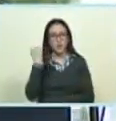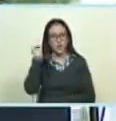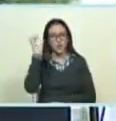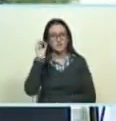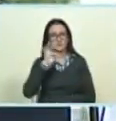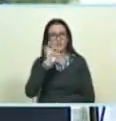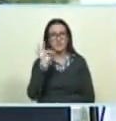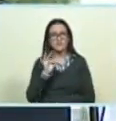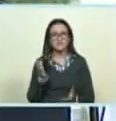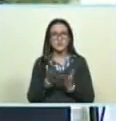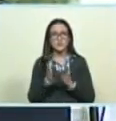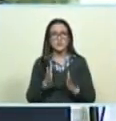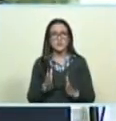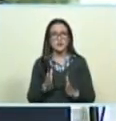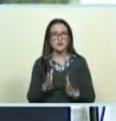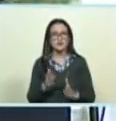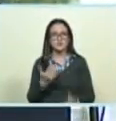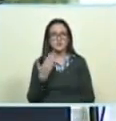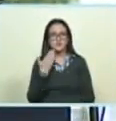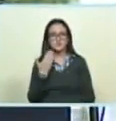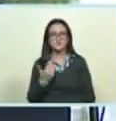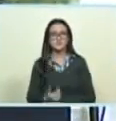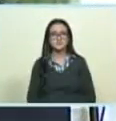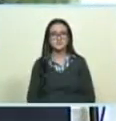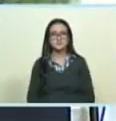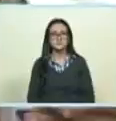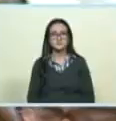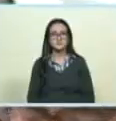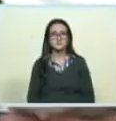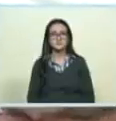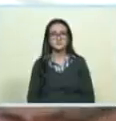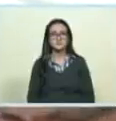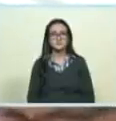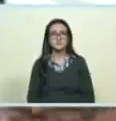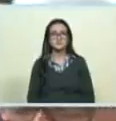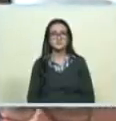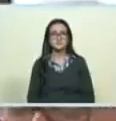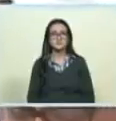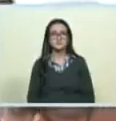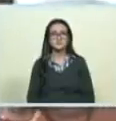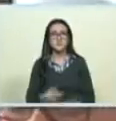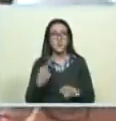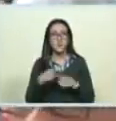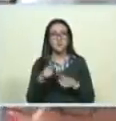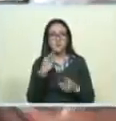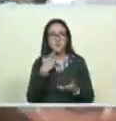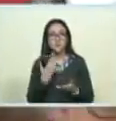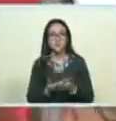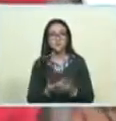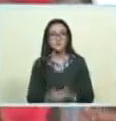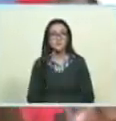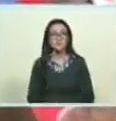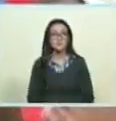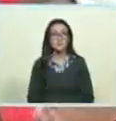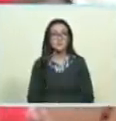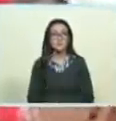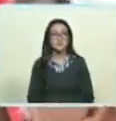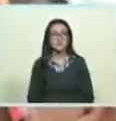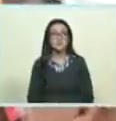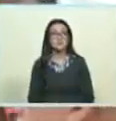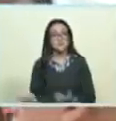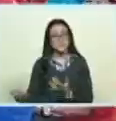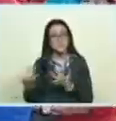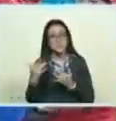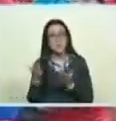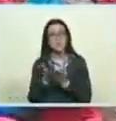la Federación de Estudiantes de Educación Media. Así es, presidente. Otra de las propuestas que salieron de la mesa... Mire, un momento, vale. Dejen pasar a los